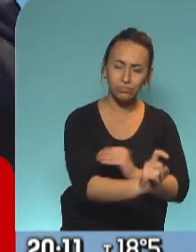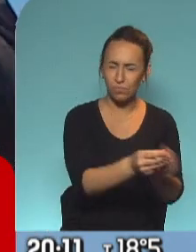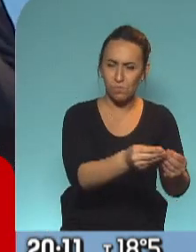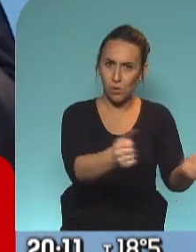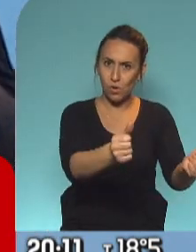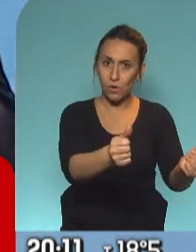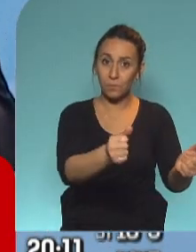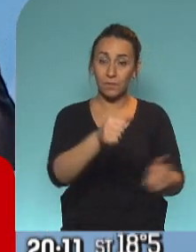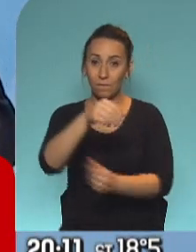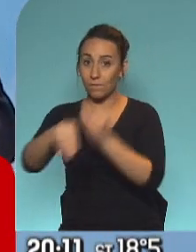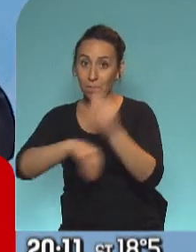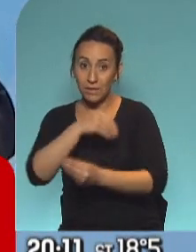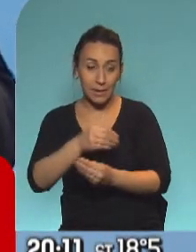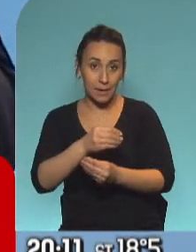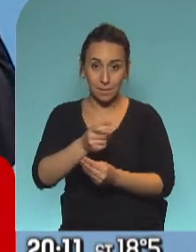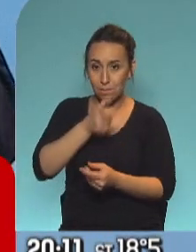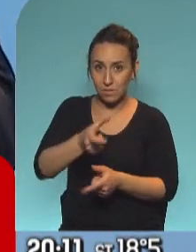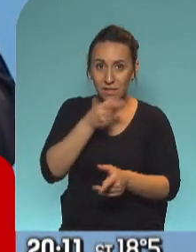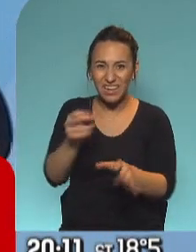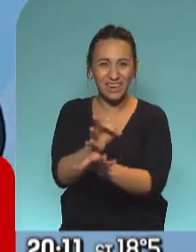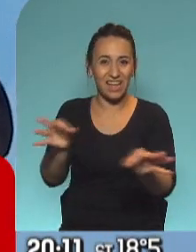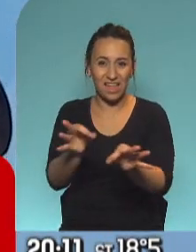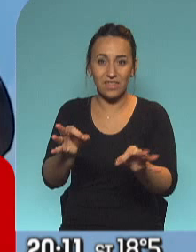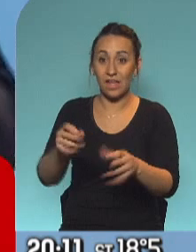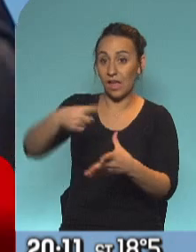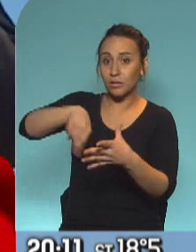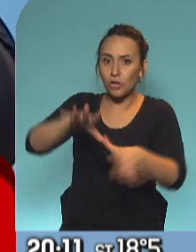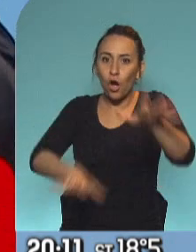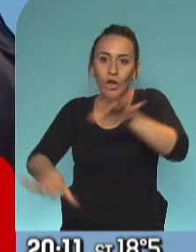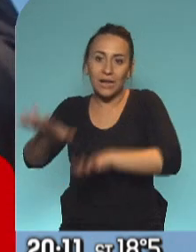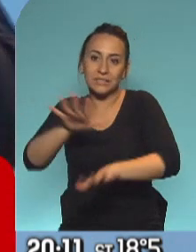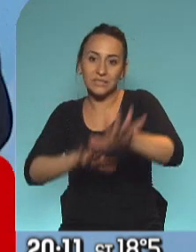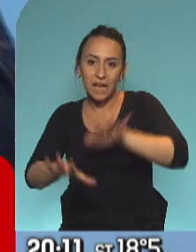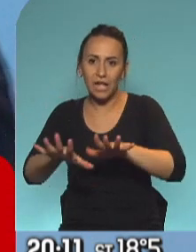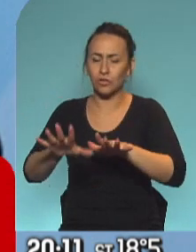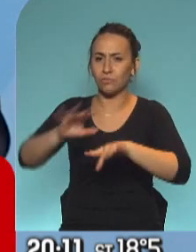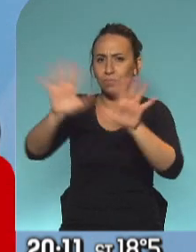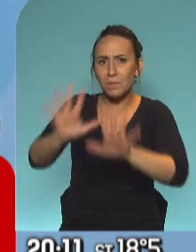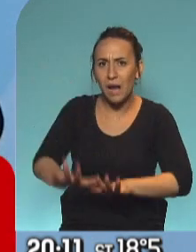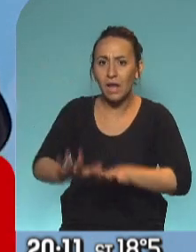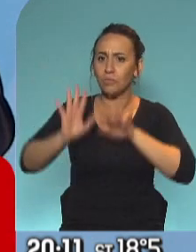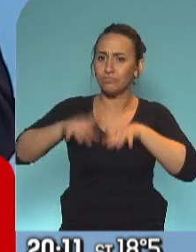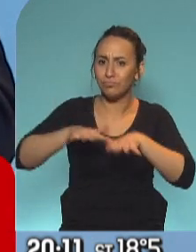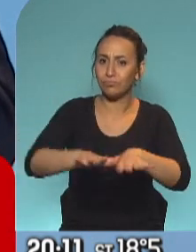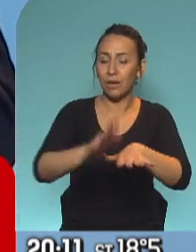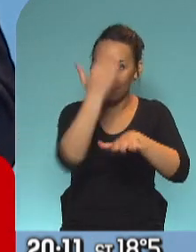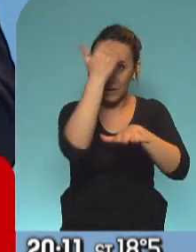Los familiares no tenían respuestas, se estaban organizaban movilizaciones frente a la base naval